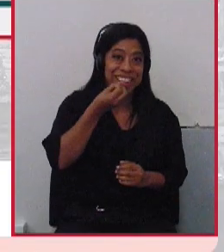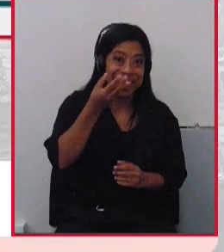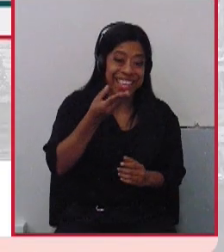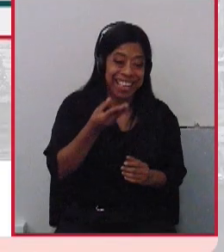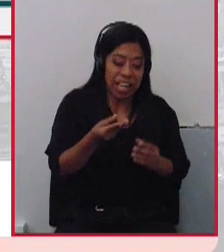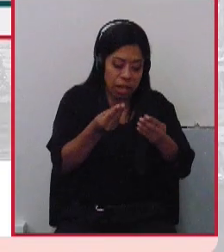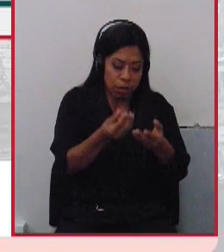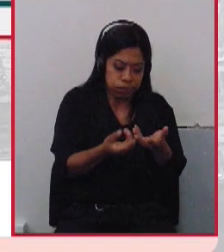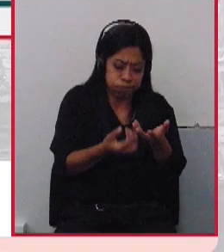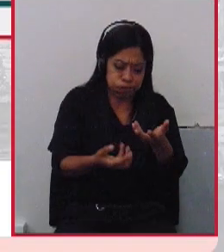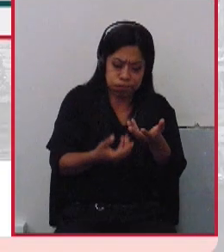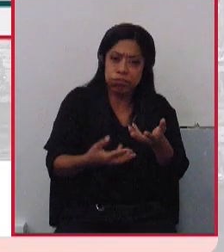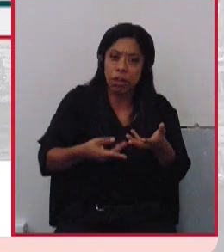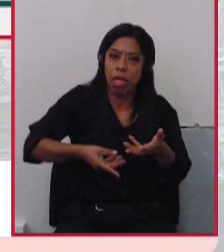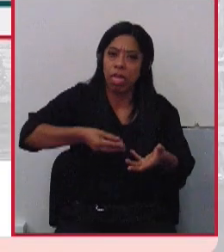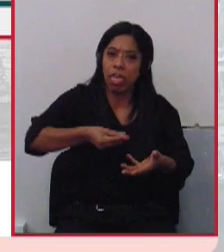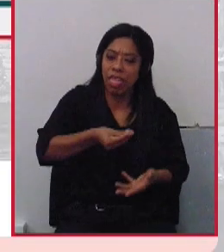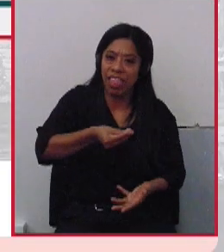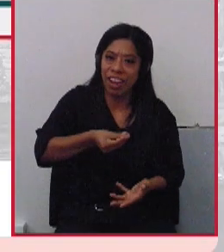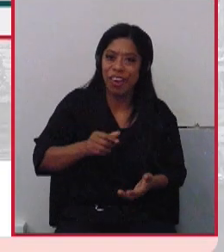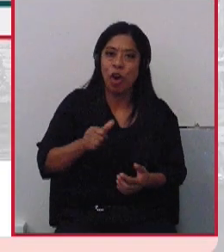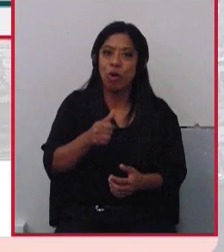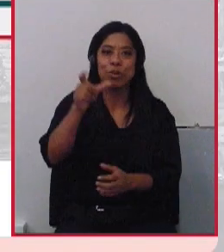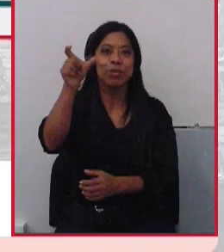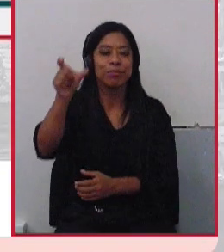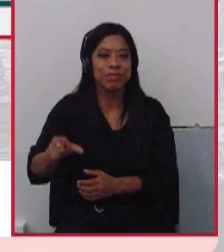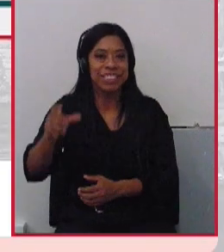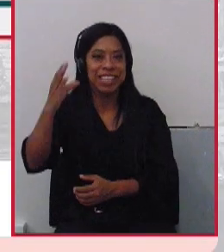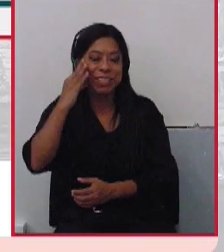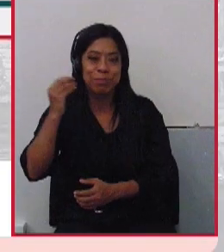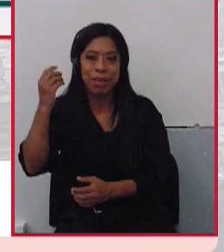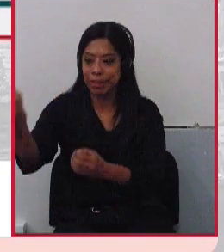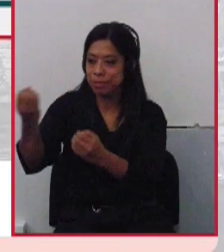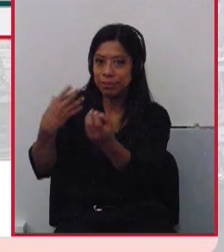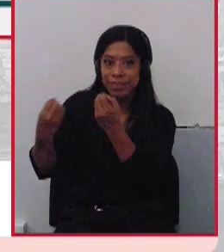momento, el soporte de los expertos,